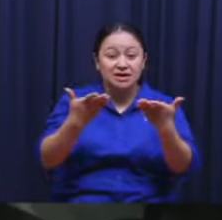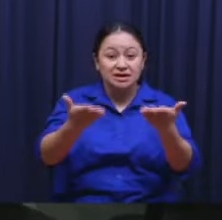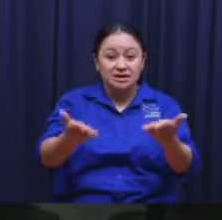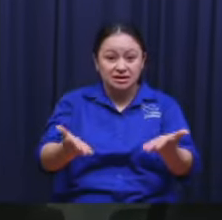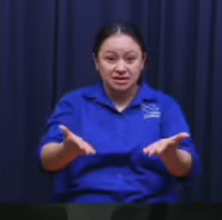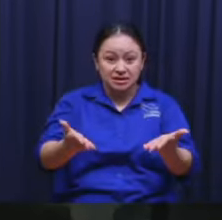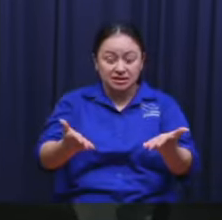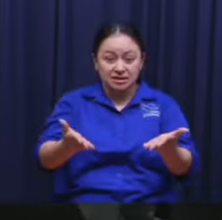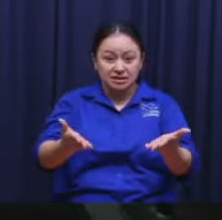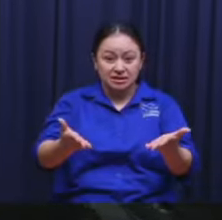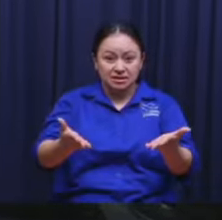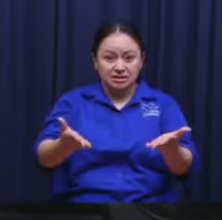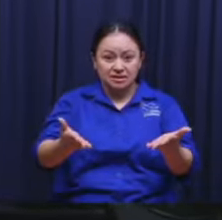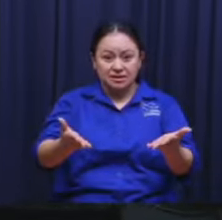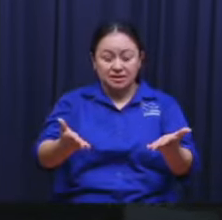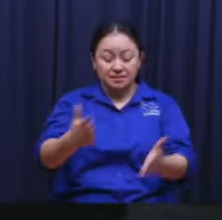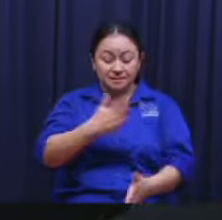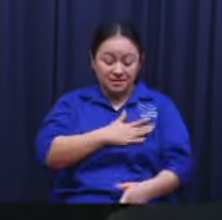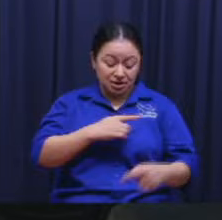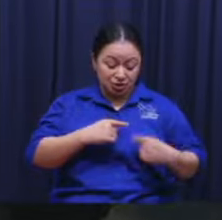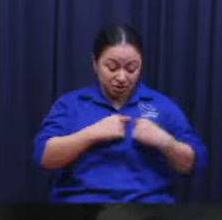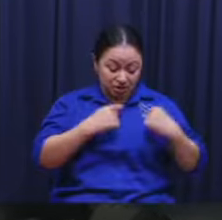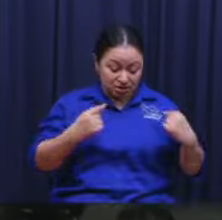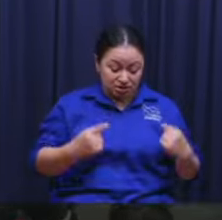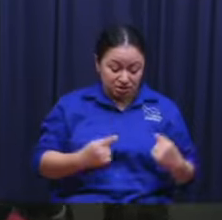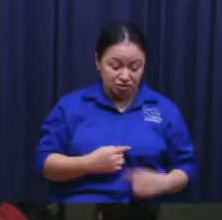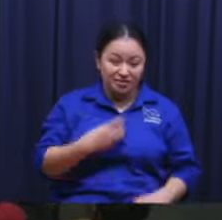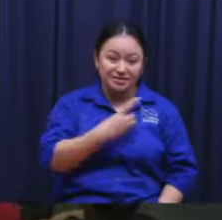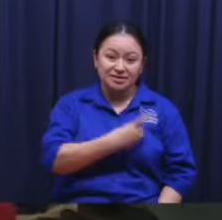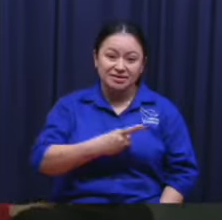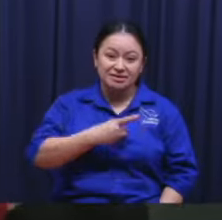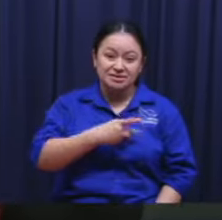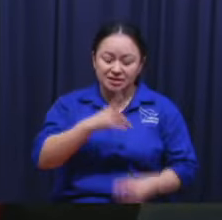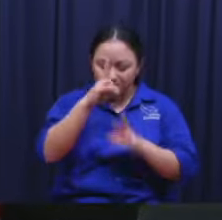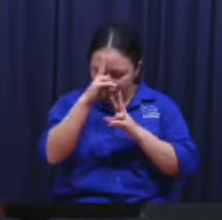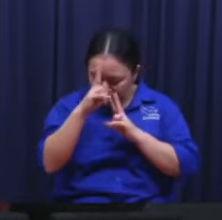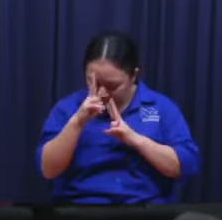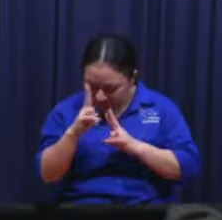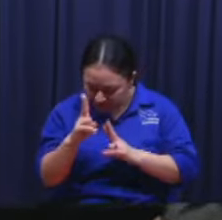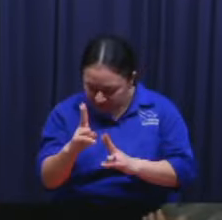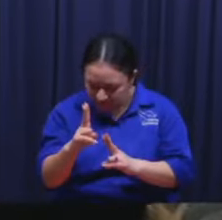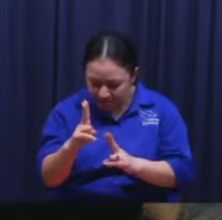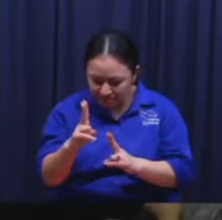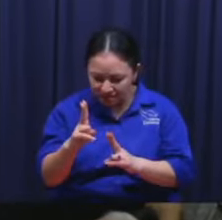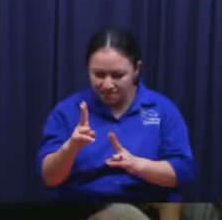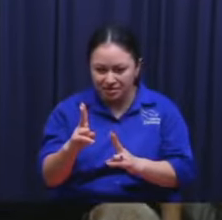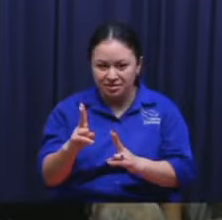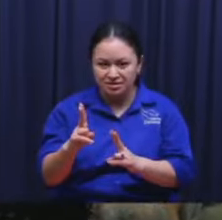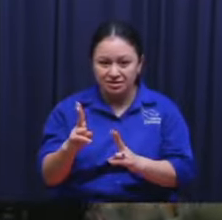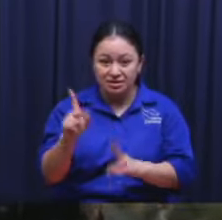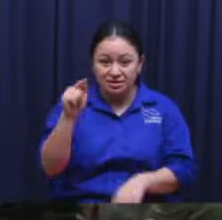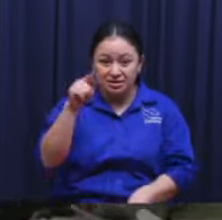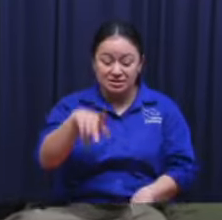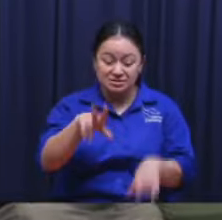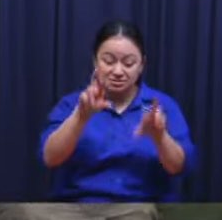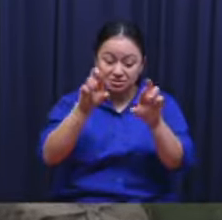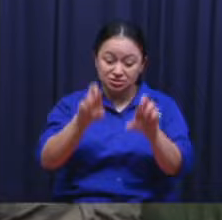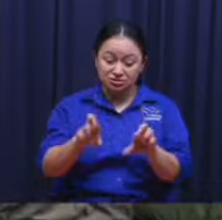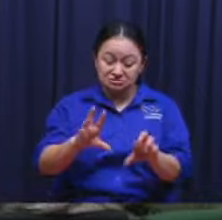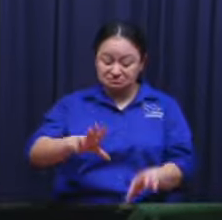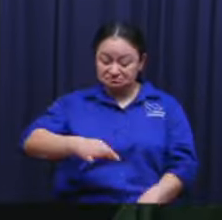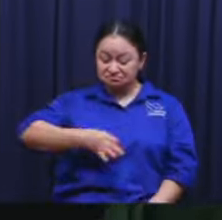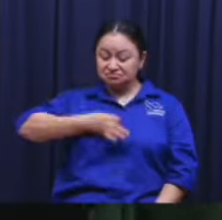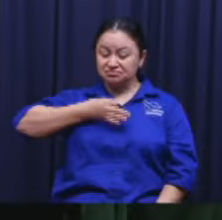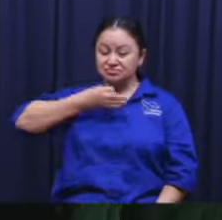a quien mi corazón desea honrar? Y el otro, ¿a quién va a querer honrar más que a mí? Dijo. Se sirvió con